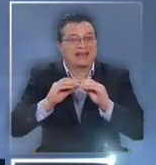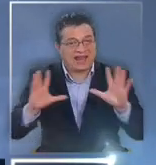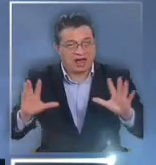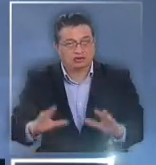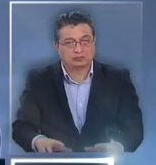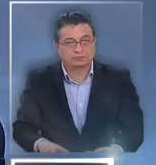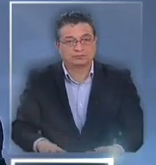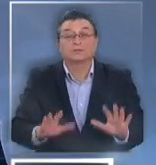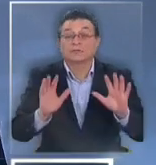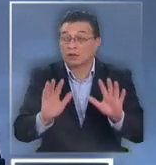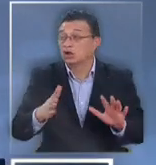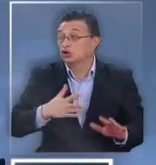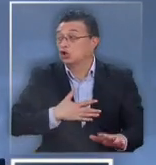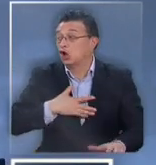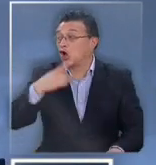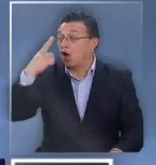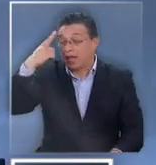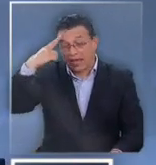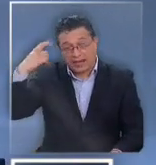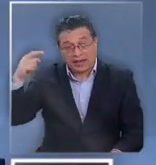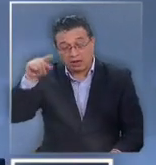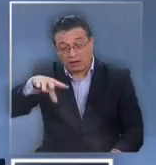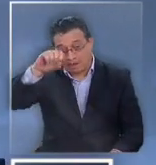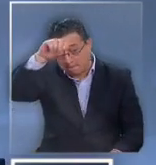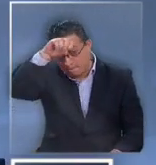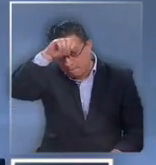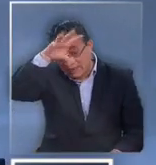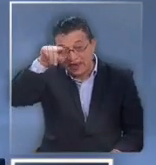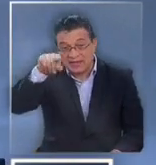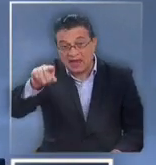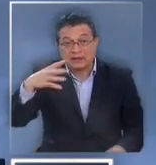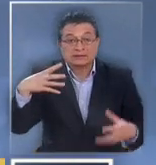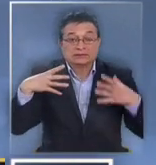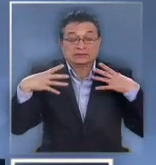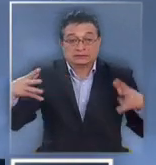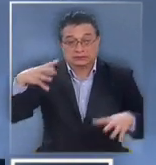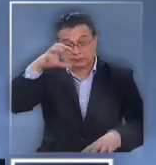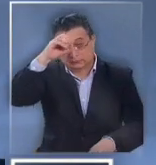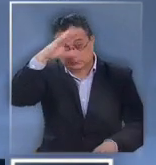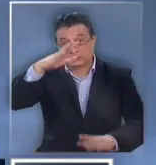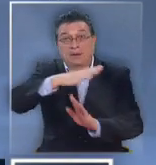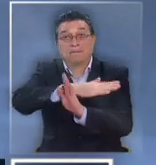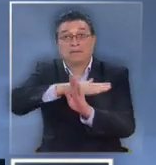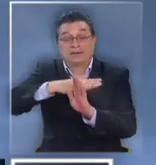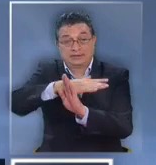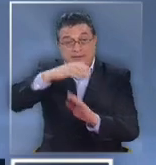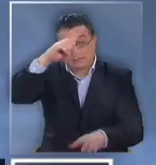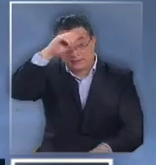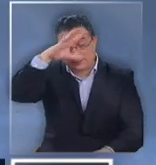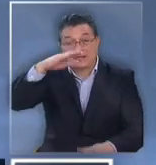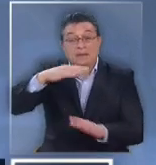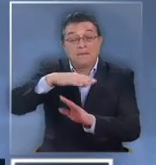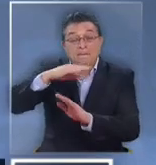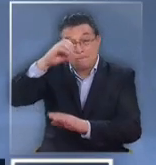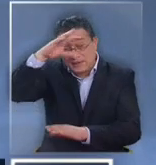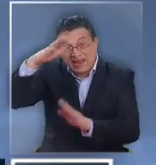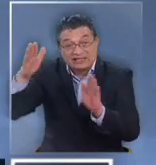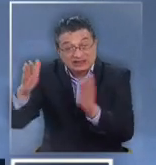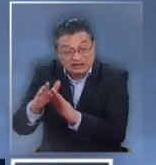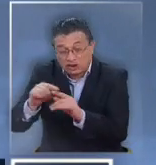y creo que la minería la gran minería en la mediana minería y la pequeña minería